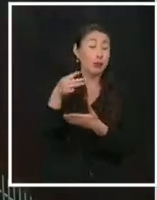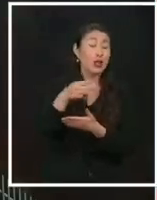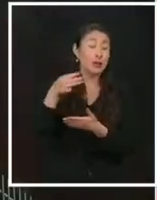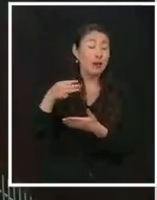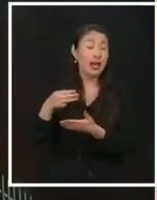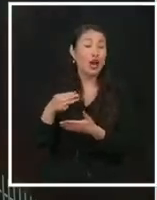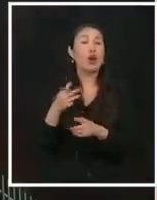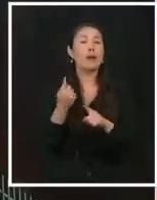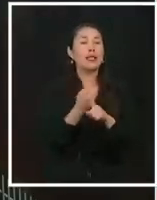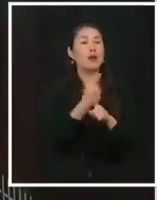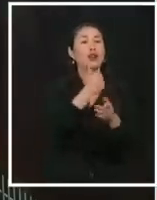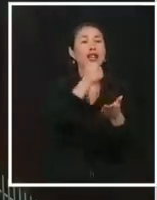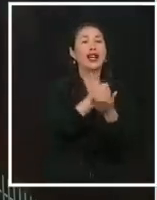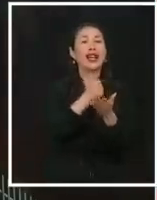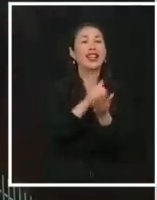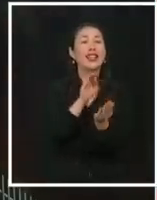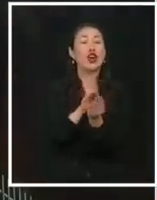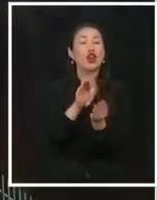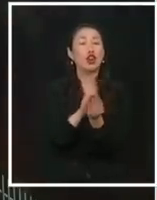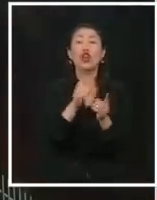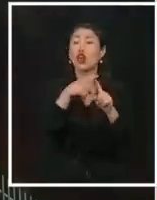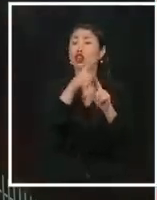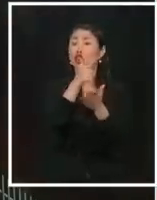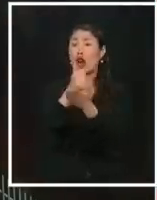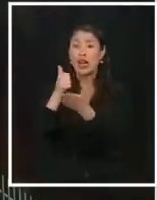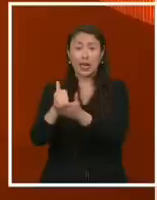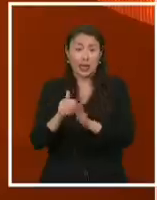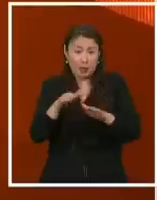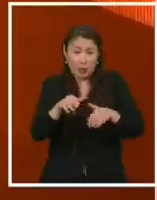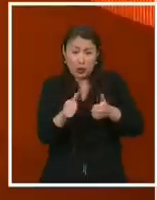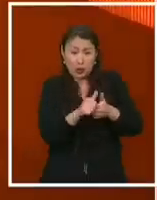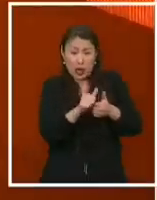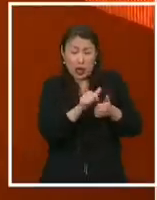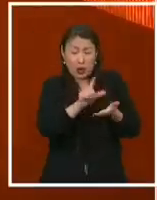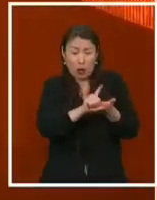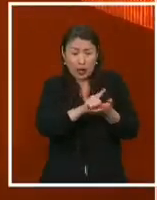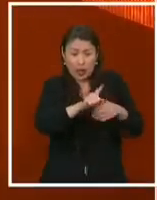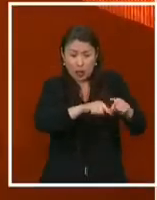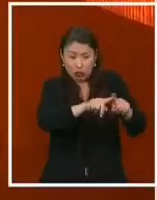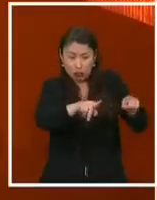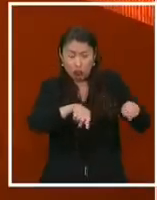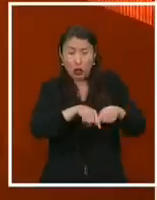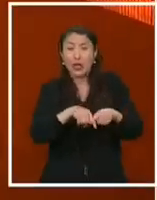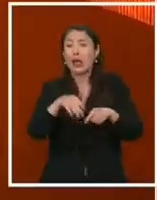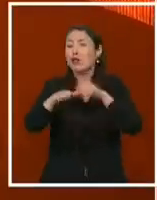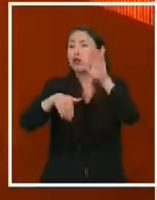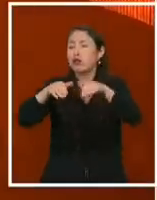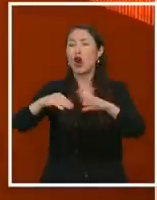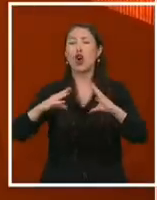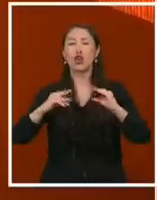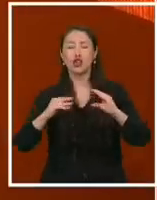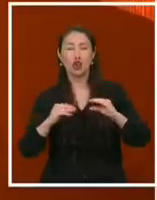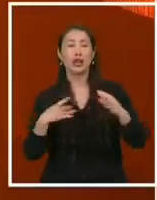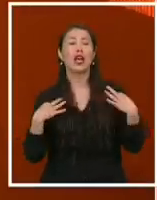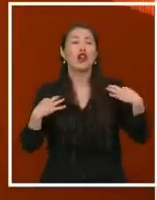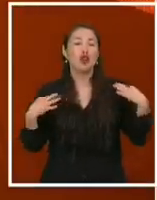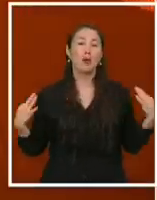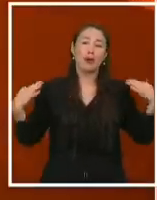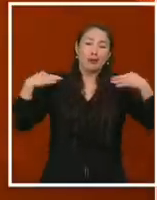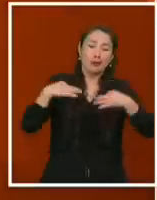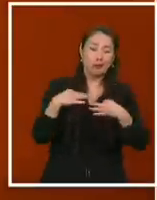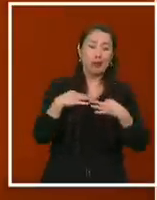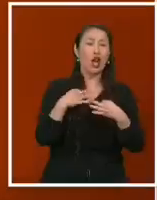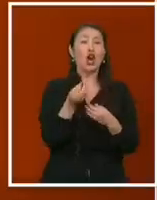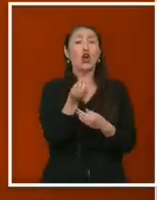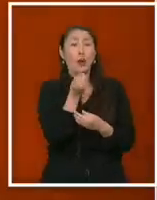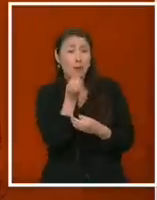está realizando, junto a otros alcaldes del territorio, están recolectando colchones, ropas de abrigo, alimentos no